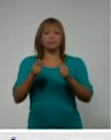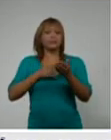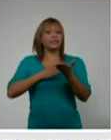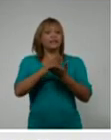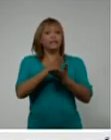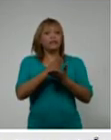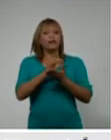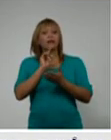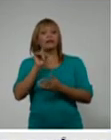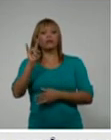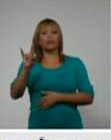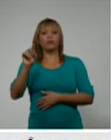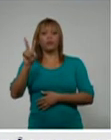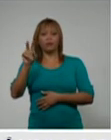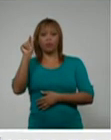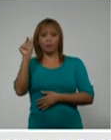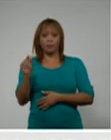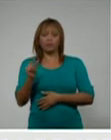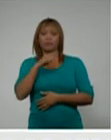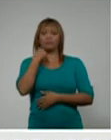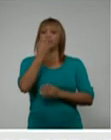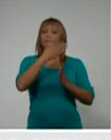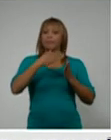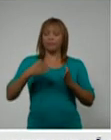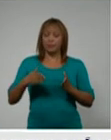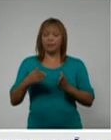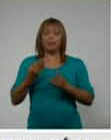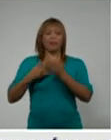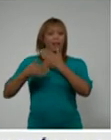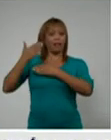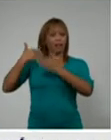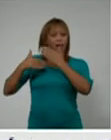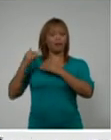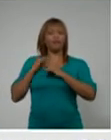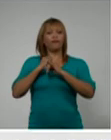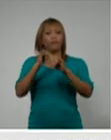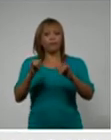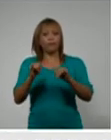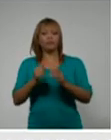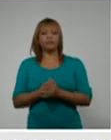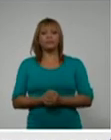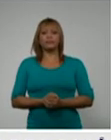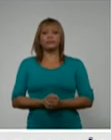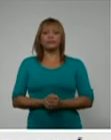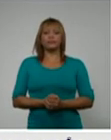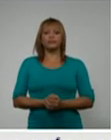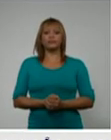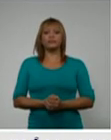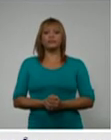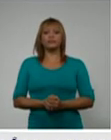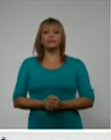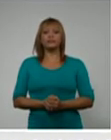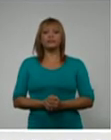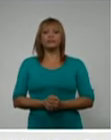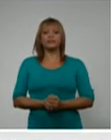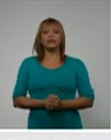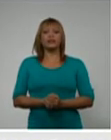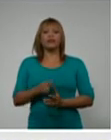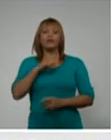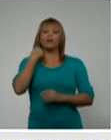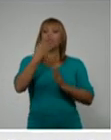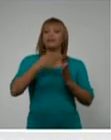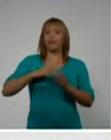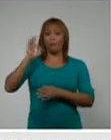los 92 fallecidos que habíamos informado y esto da una letalidad para